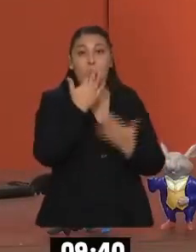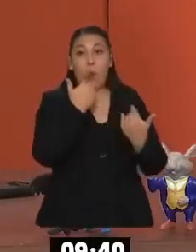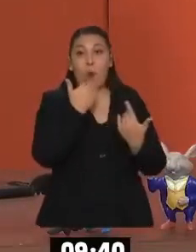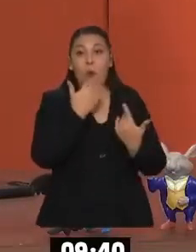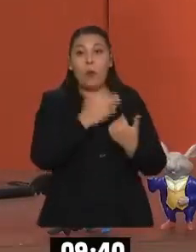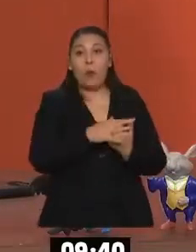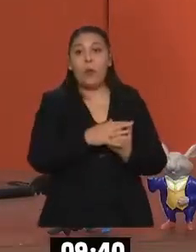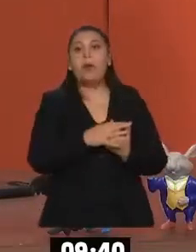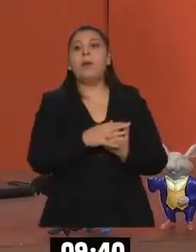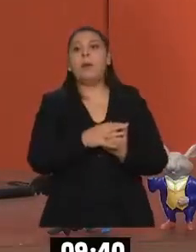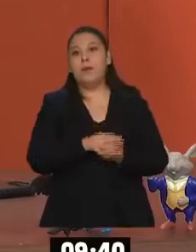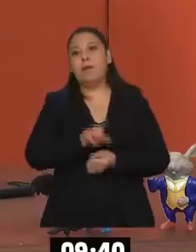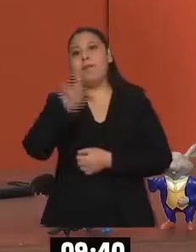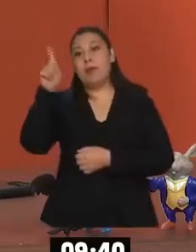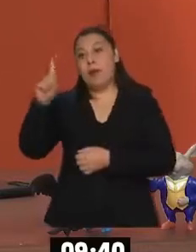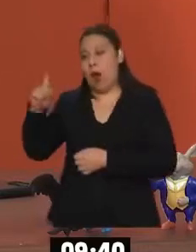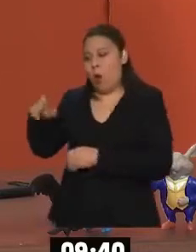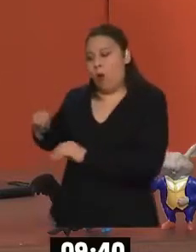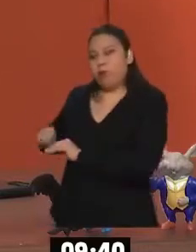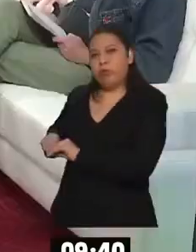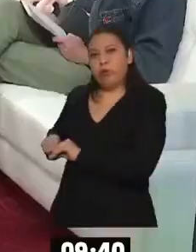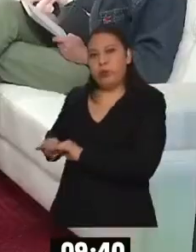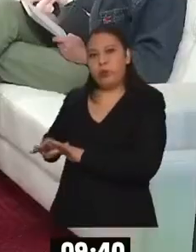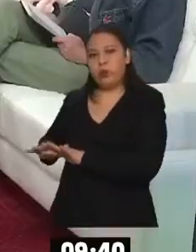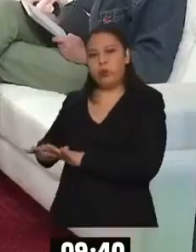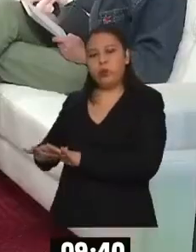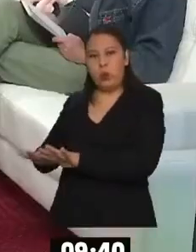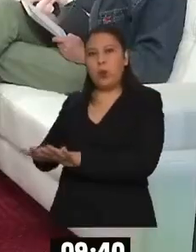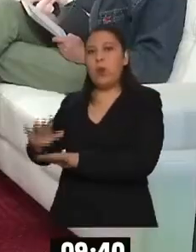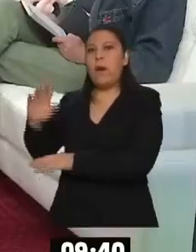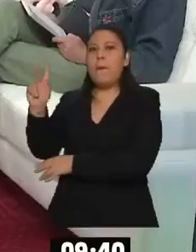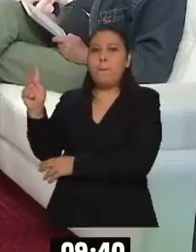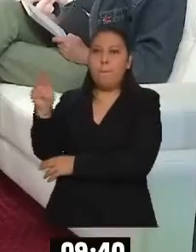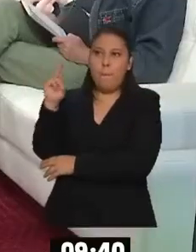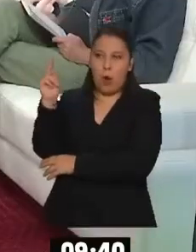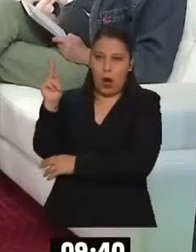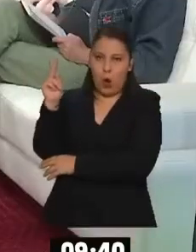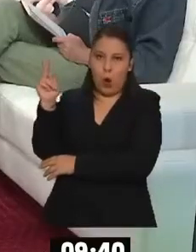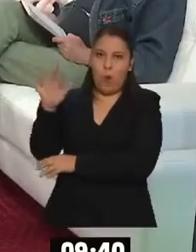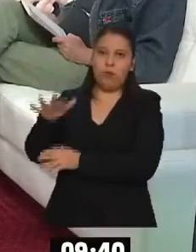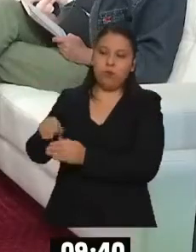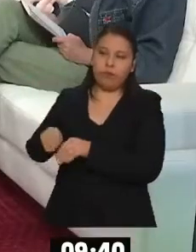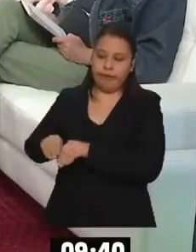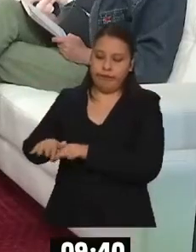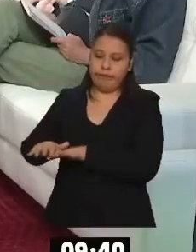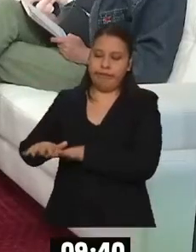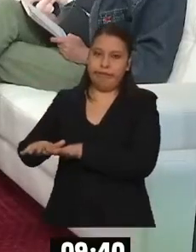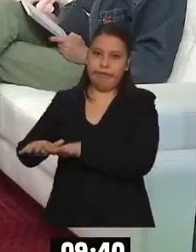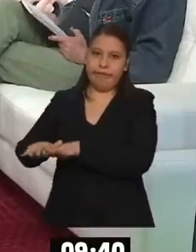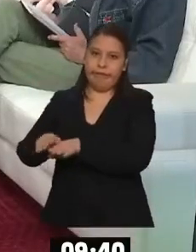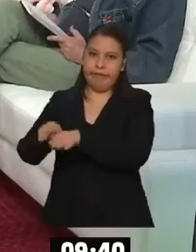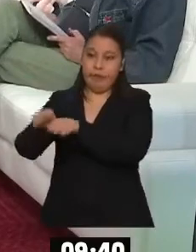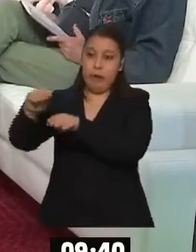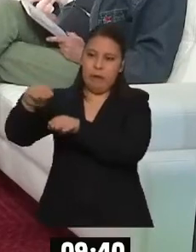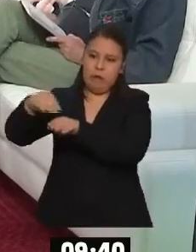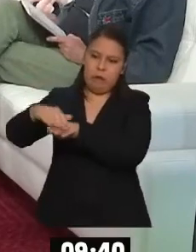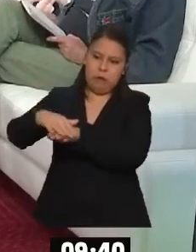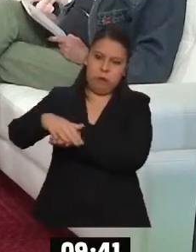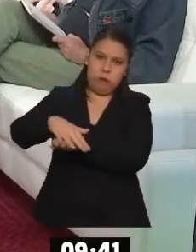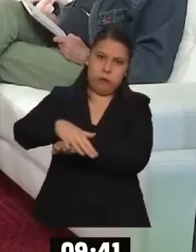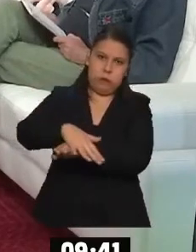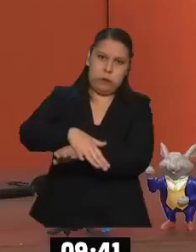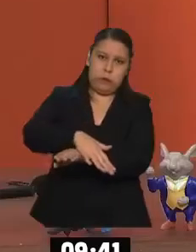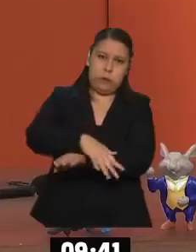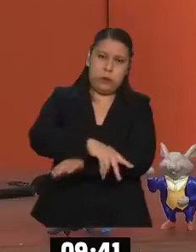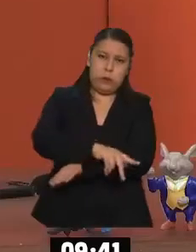allá por polanco por las lomas y va va escurriendo hasta la zona de iztapalapa y con el